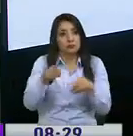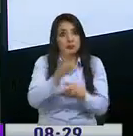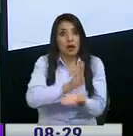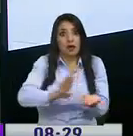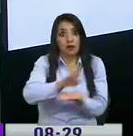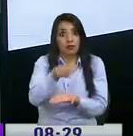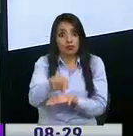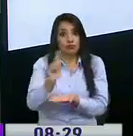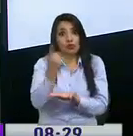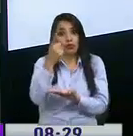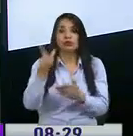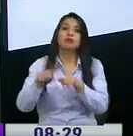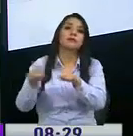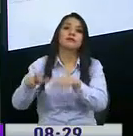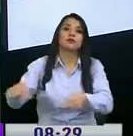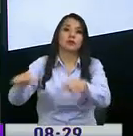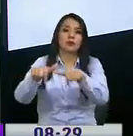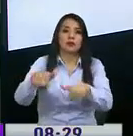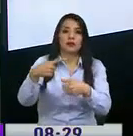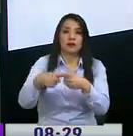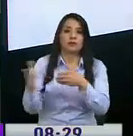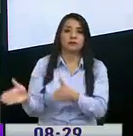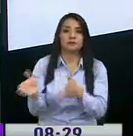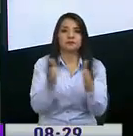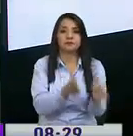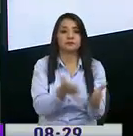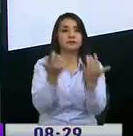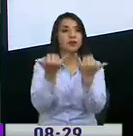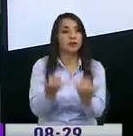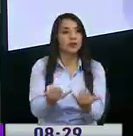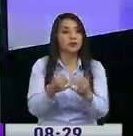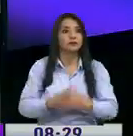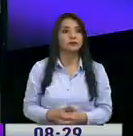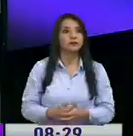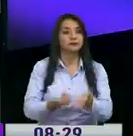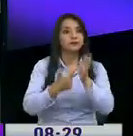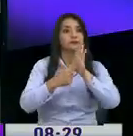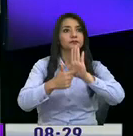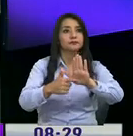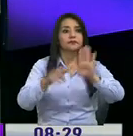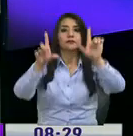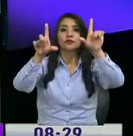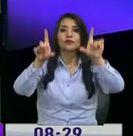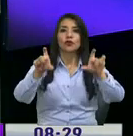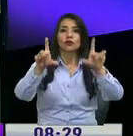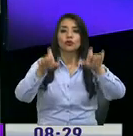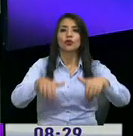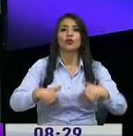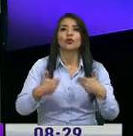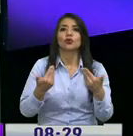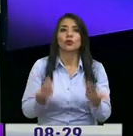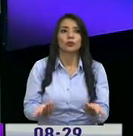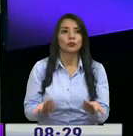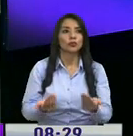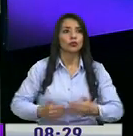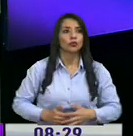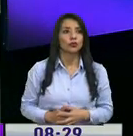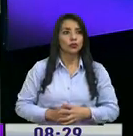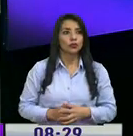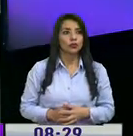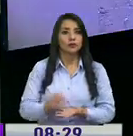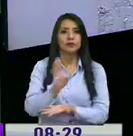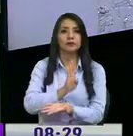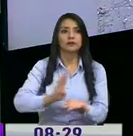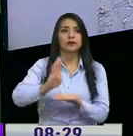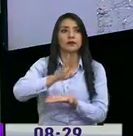algunos sectores de la capital. Yo quiero, amigos televidentes, ustedes que vean unas fotografías sobre cómo se encontraba allá un barrio en La